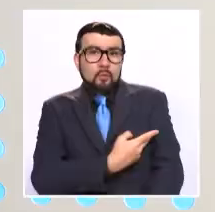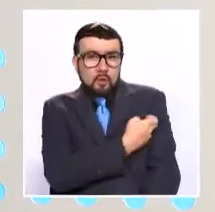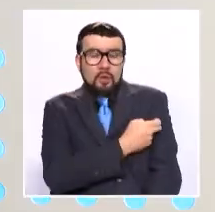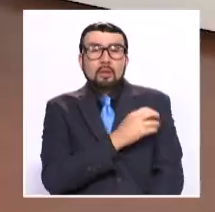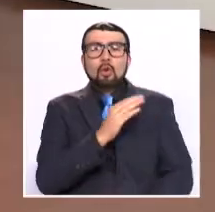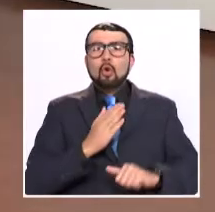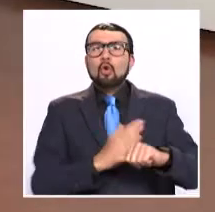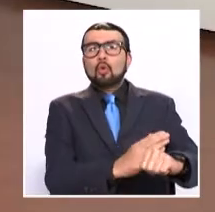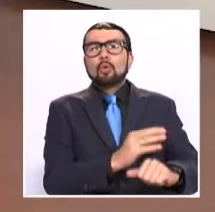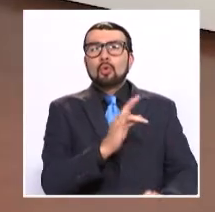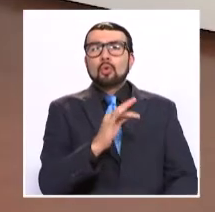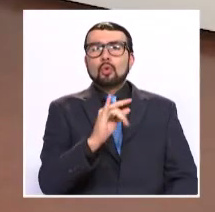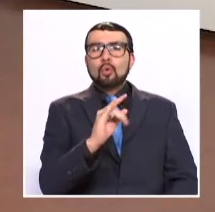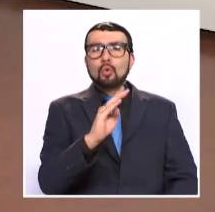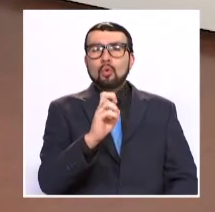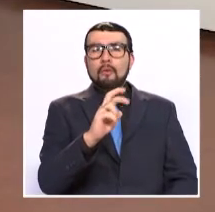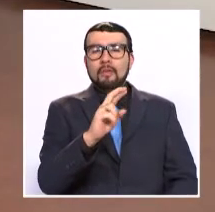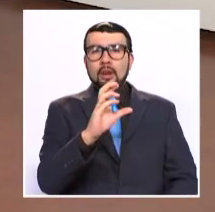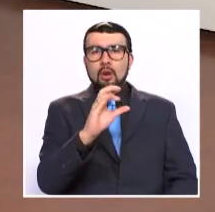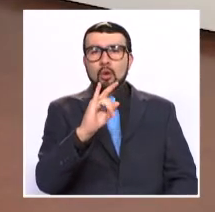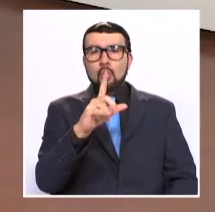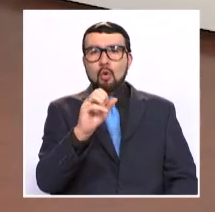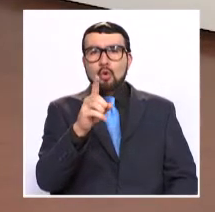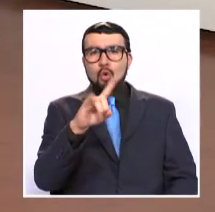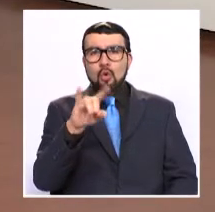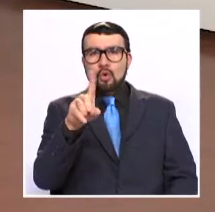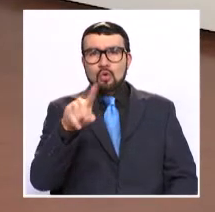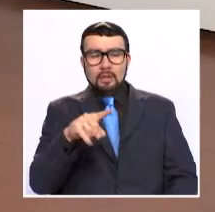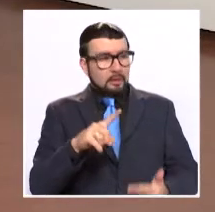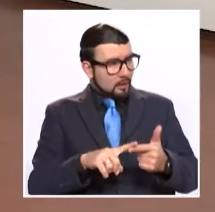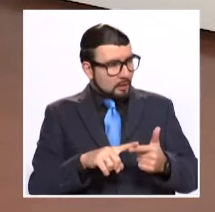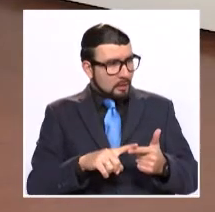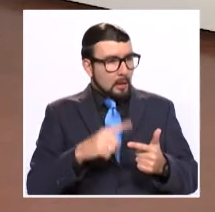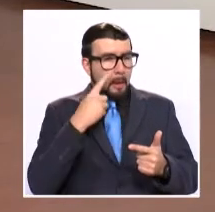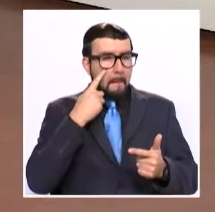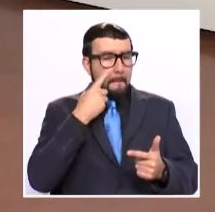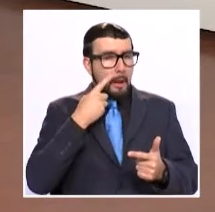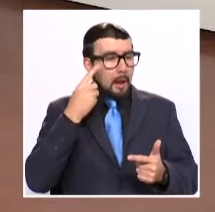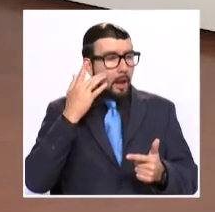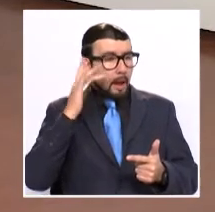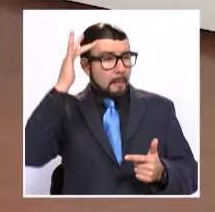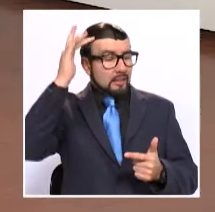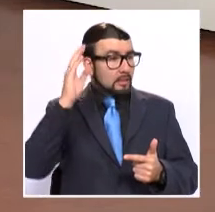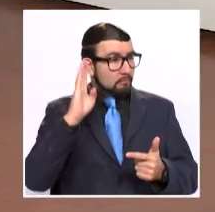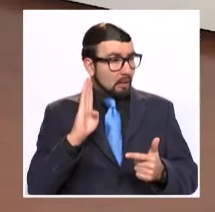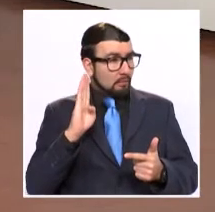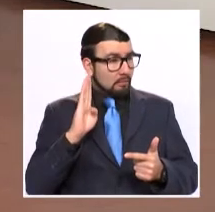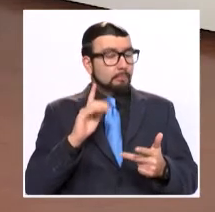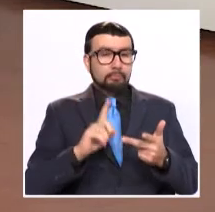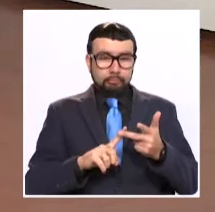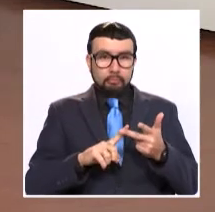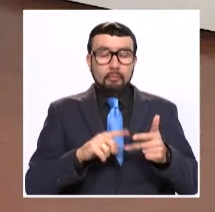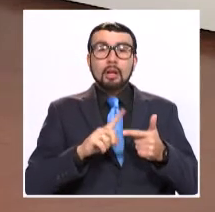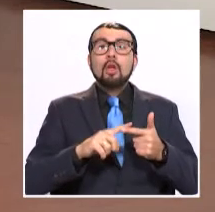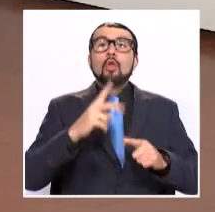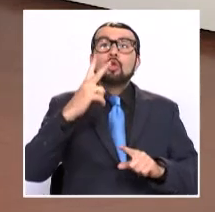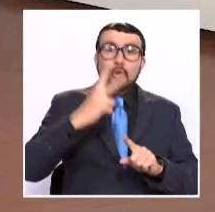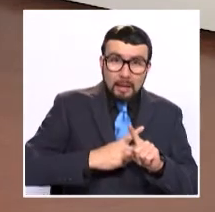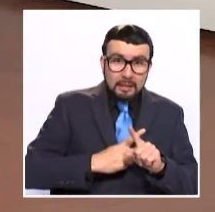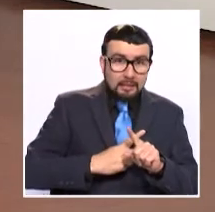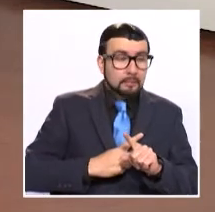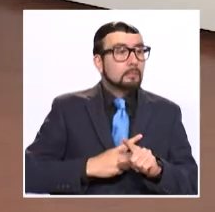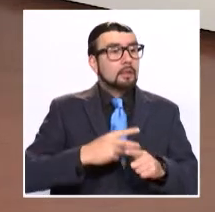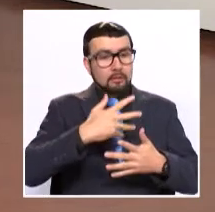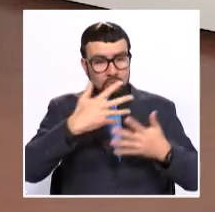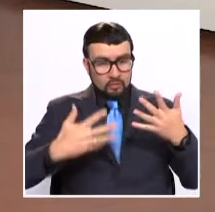tuberculosis y la de la tuberculosis y hepatitis B. Hepatitis B. A los 2 meses, esa de las 5, se